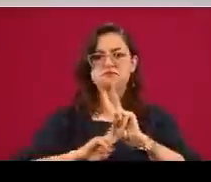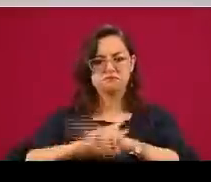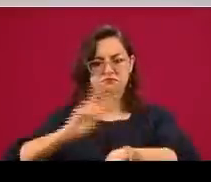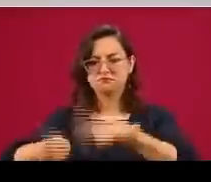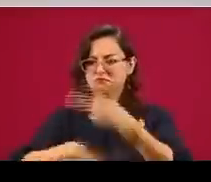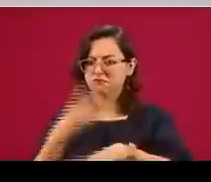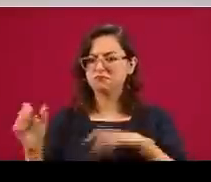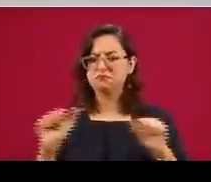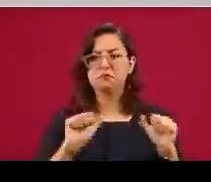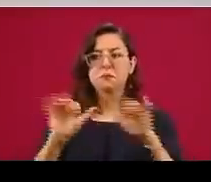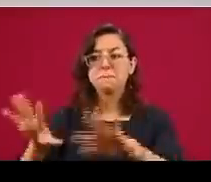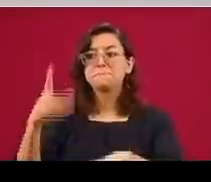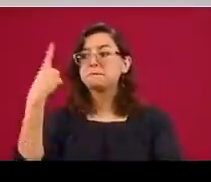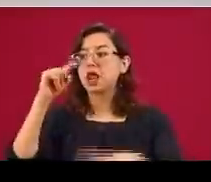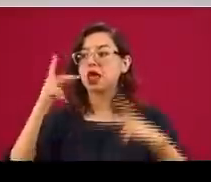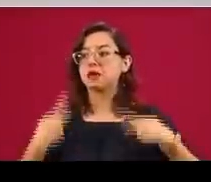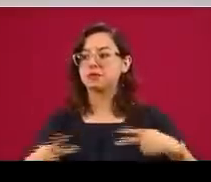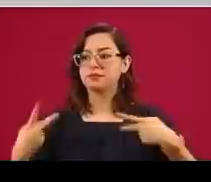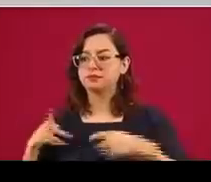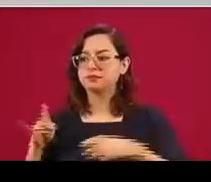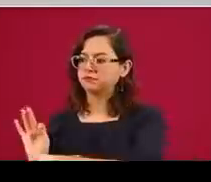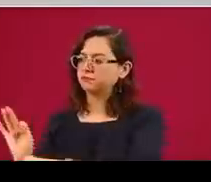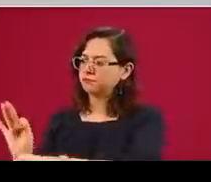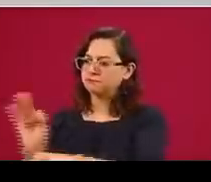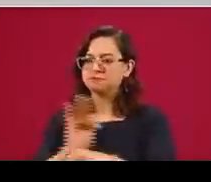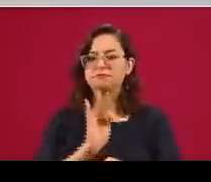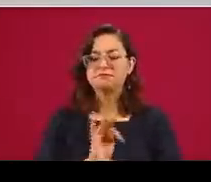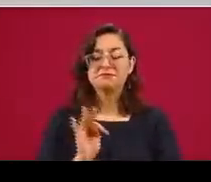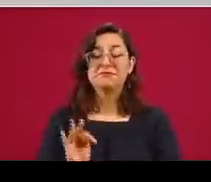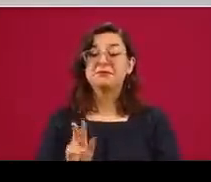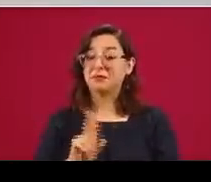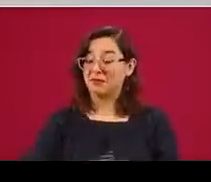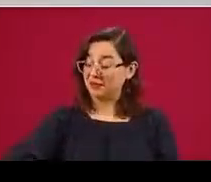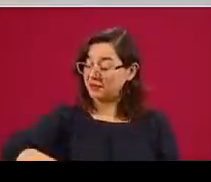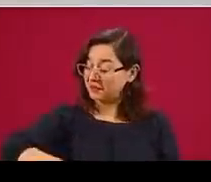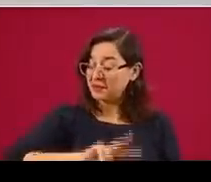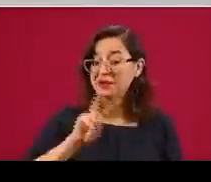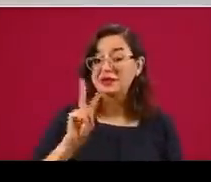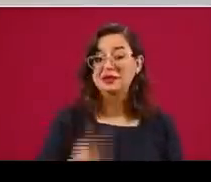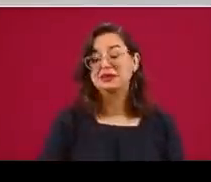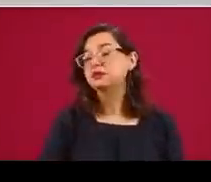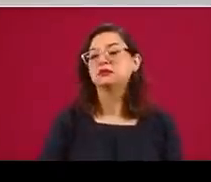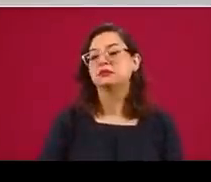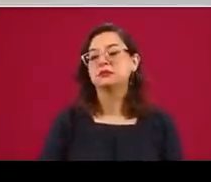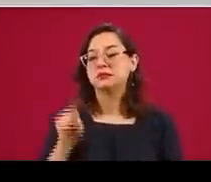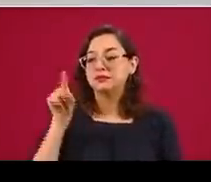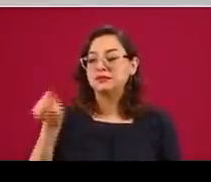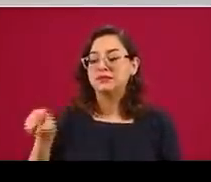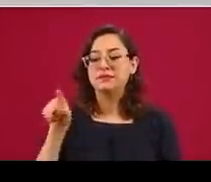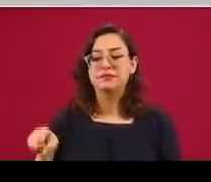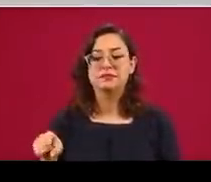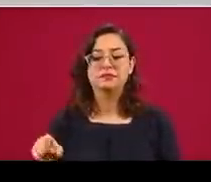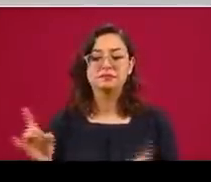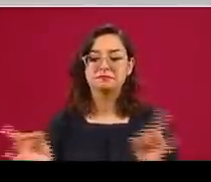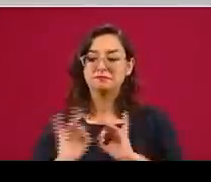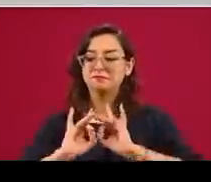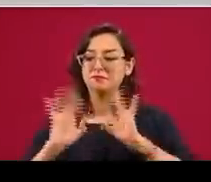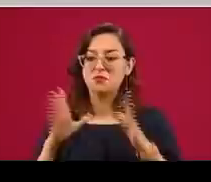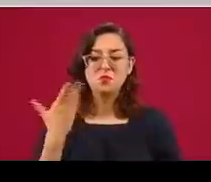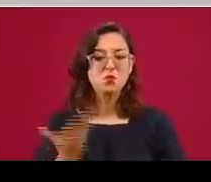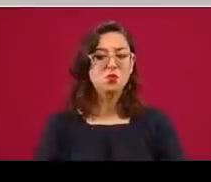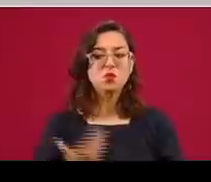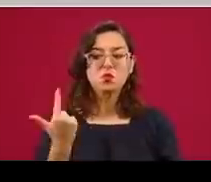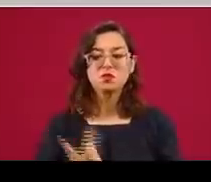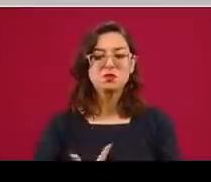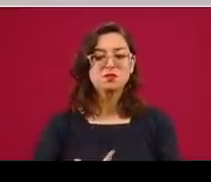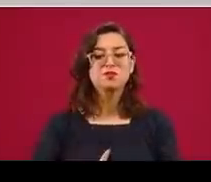protegiendo a la población. Es una situación muy grave lo que